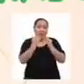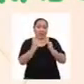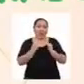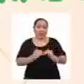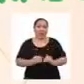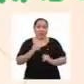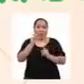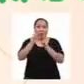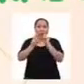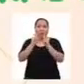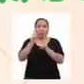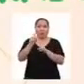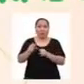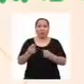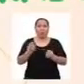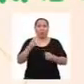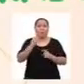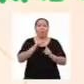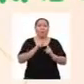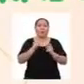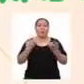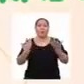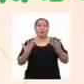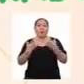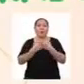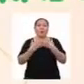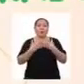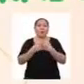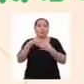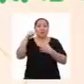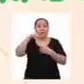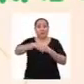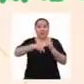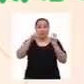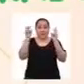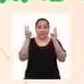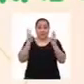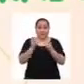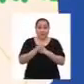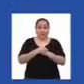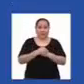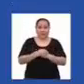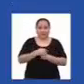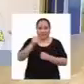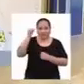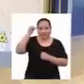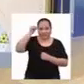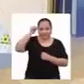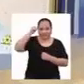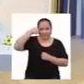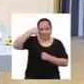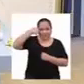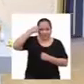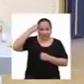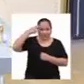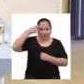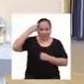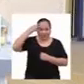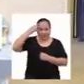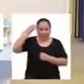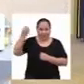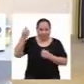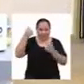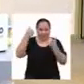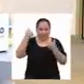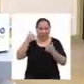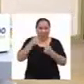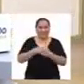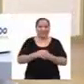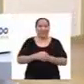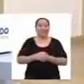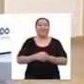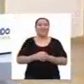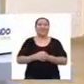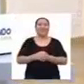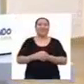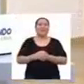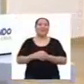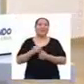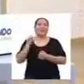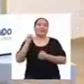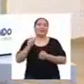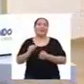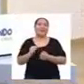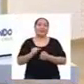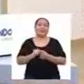con preguntas relacionadas a nuestro tema de estudio. ¿Qué tal mi memoria? Bien, el producto de la clase anterior